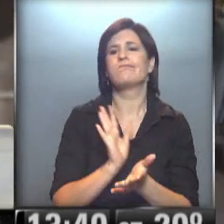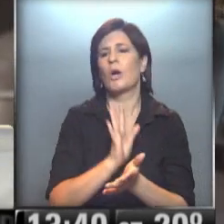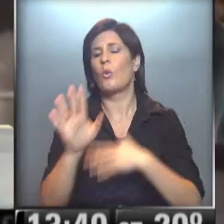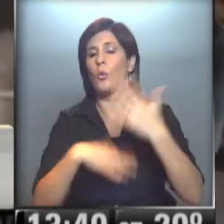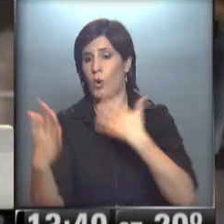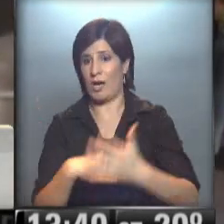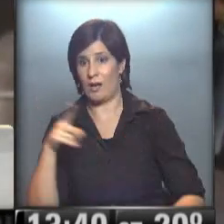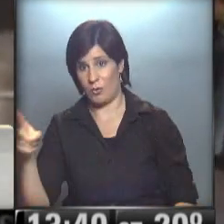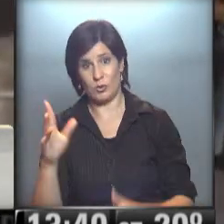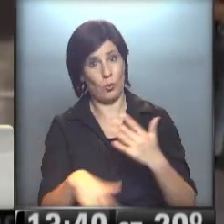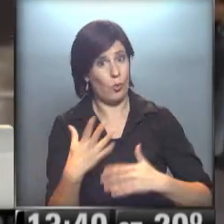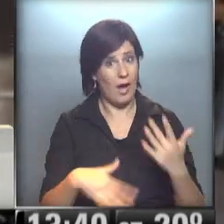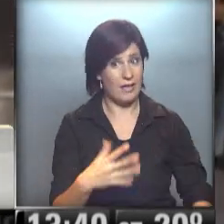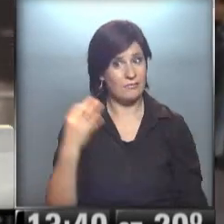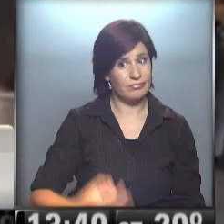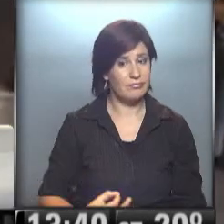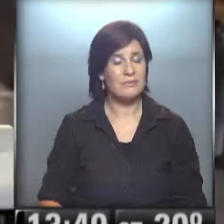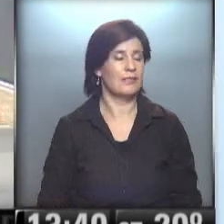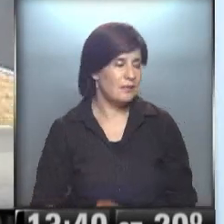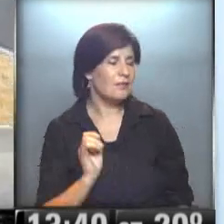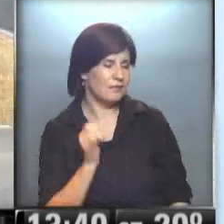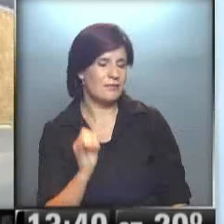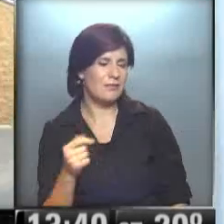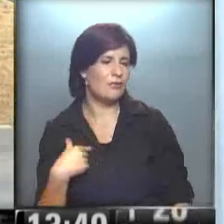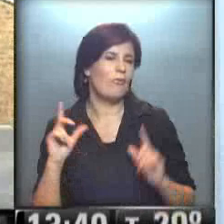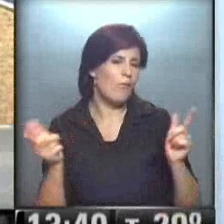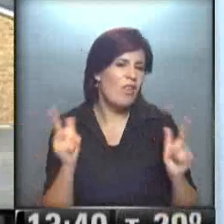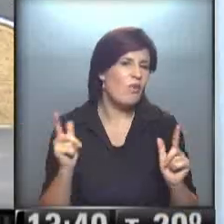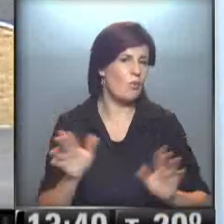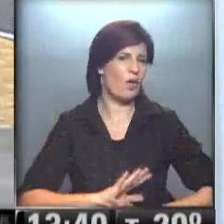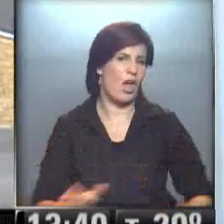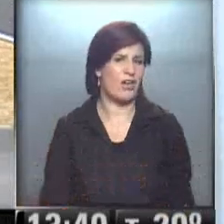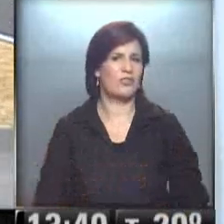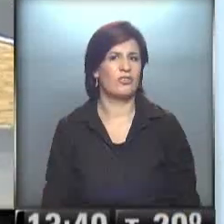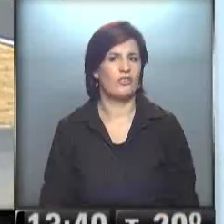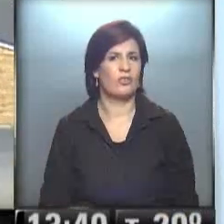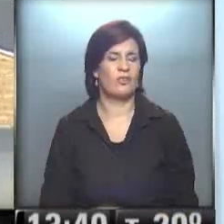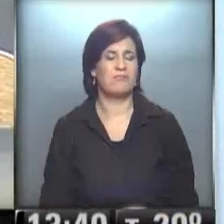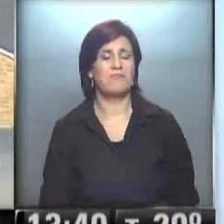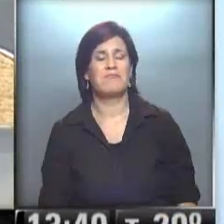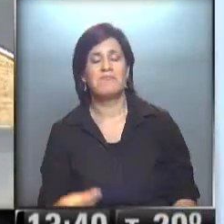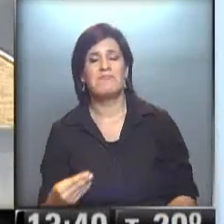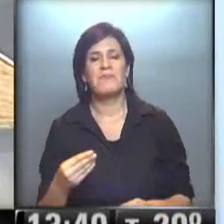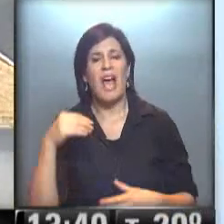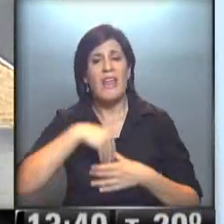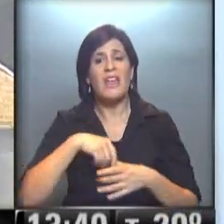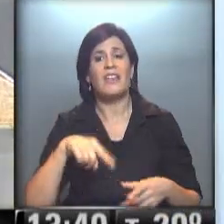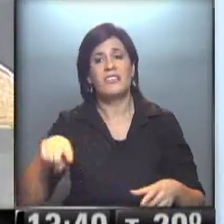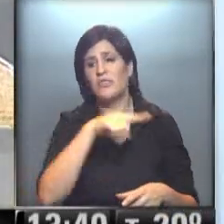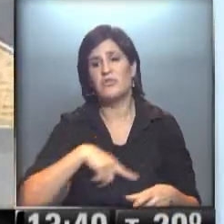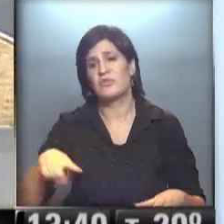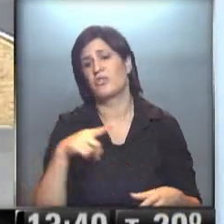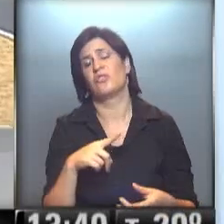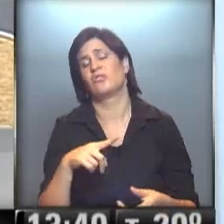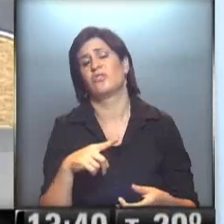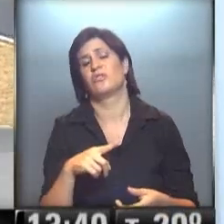de lo lindo en la obra Sí la verdad que sí que la pasamos muy bien todos porque estamos ahí todo el tiempo